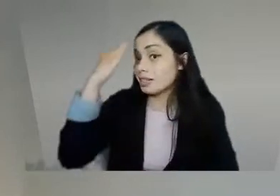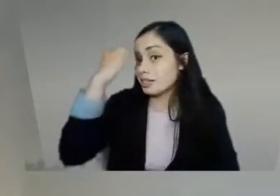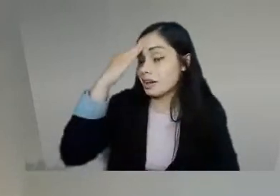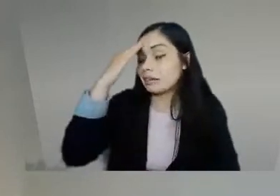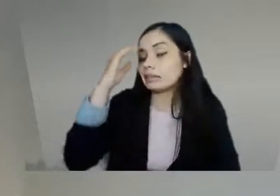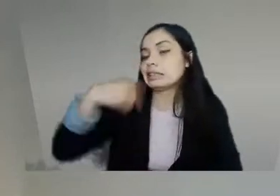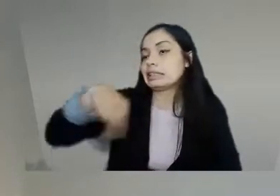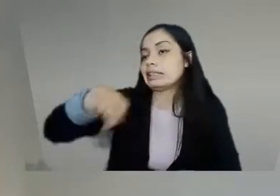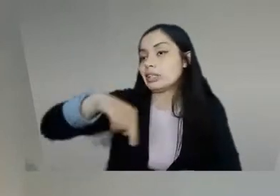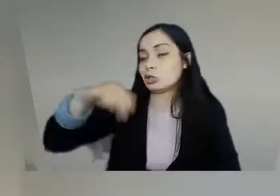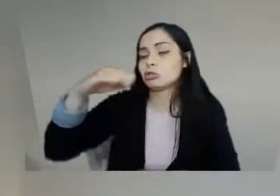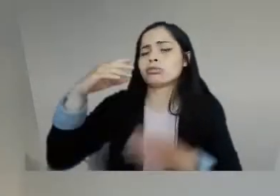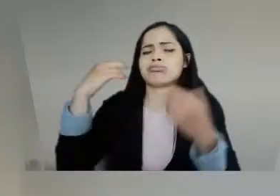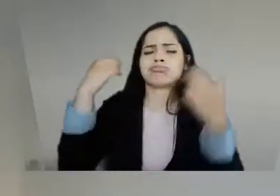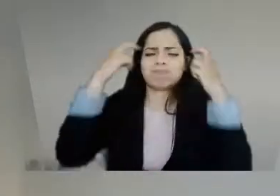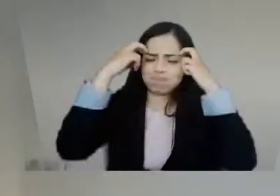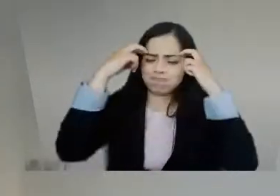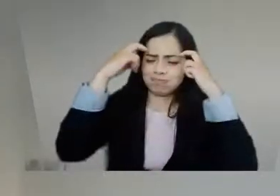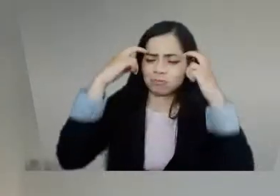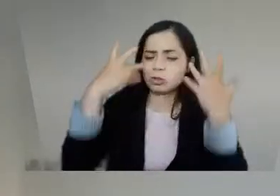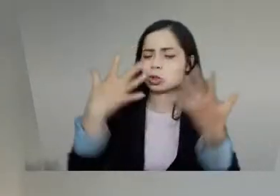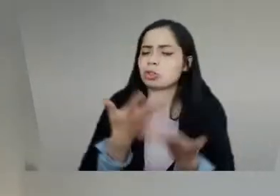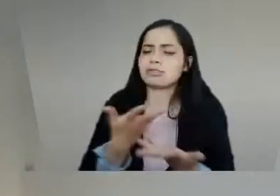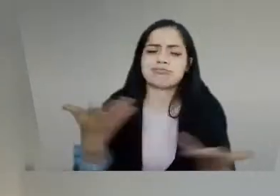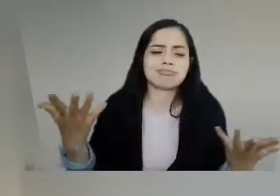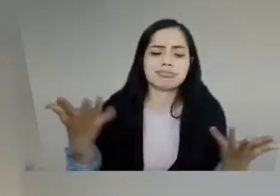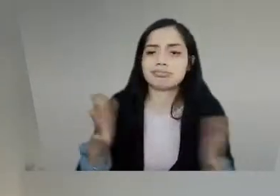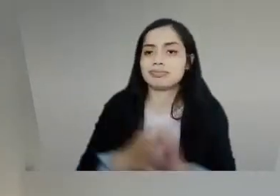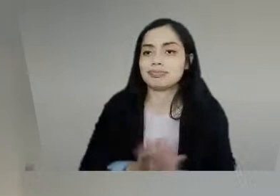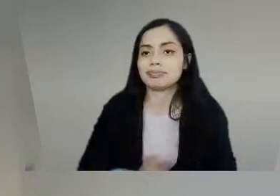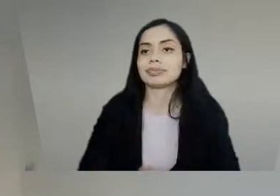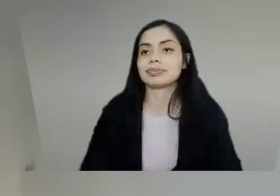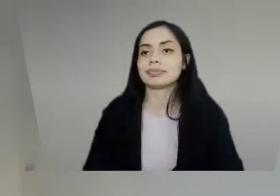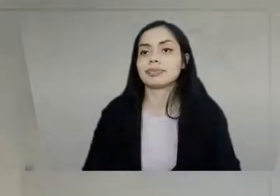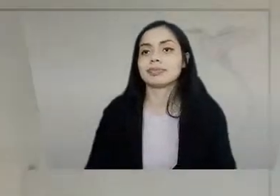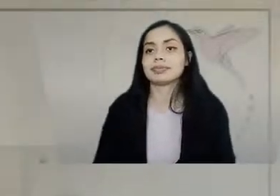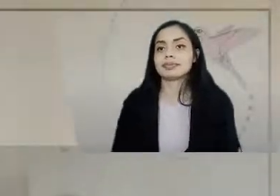estas personas, estas comunidades puedan apoyarlo.